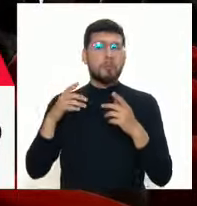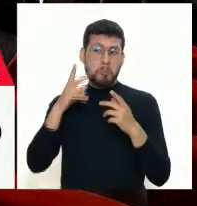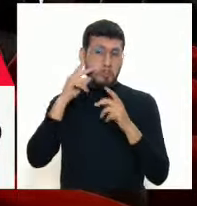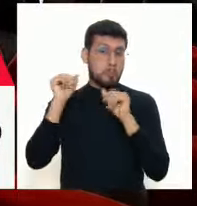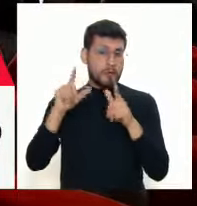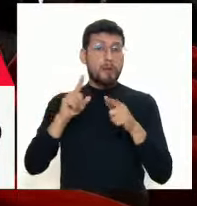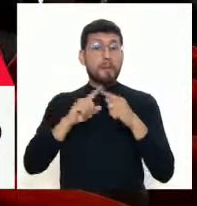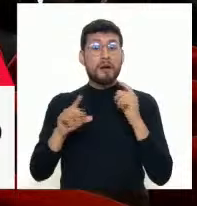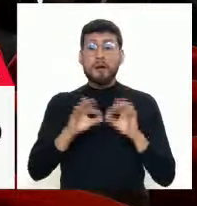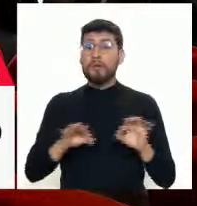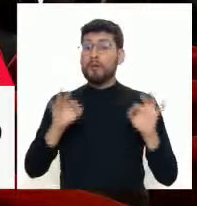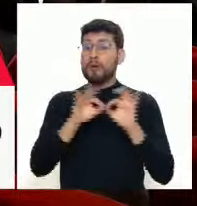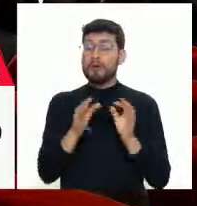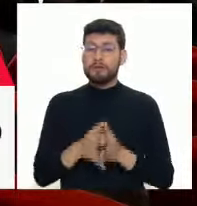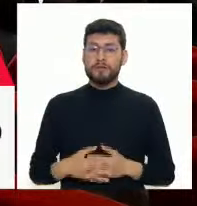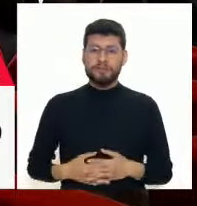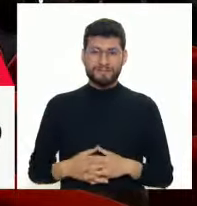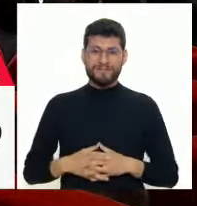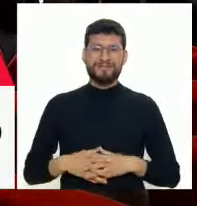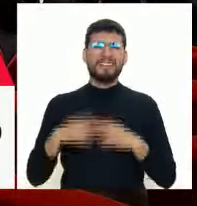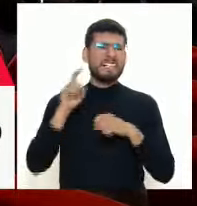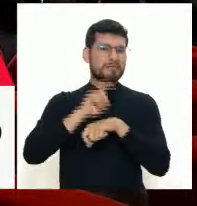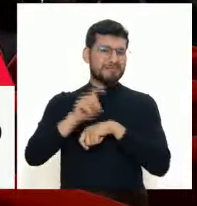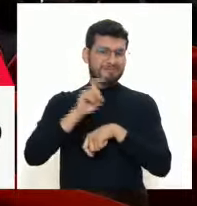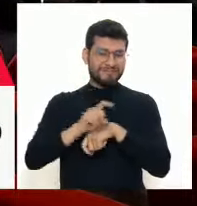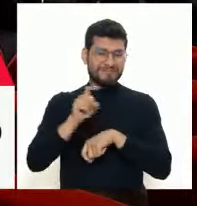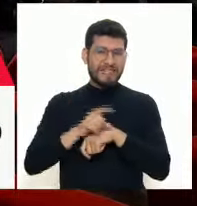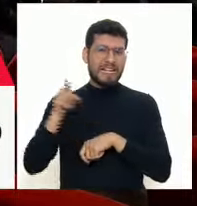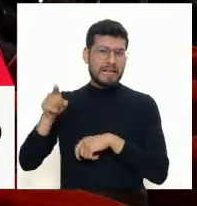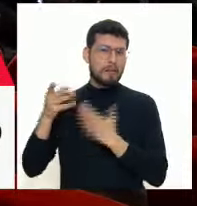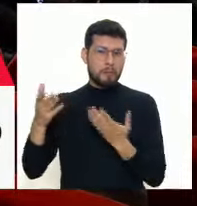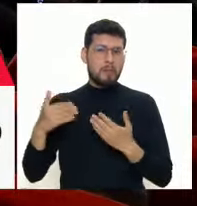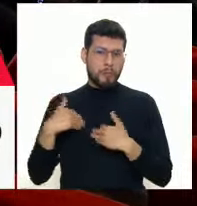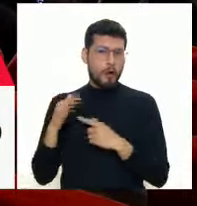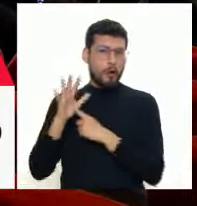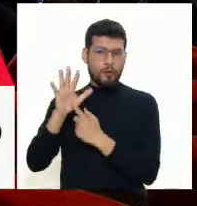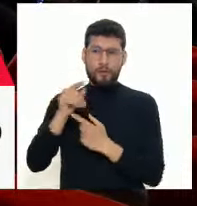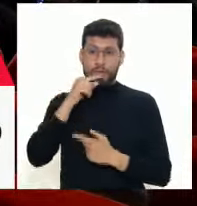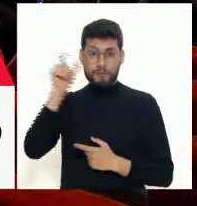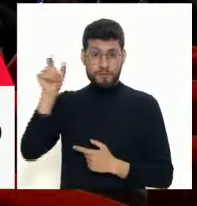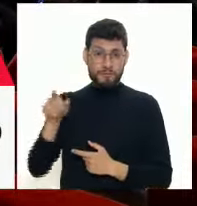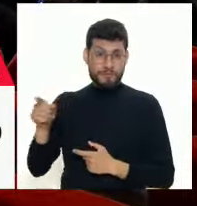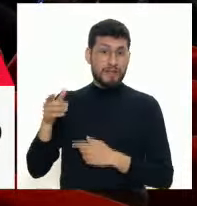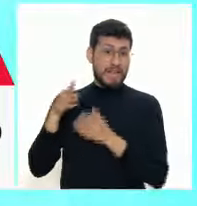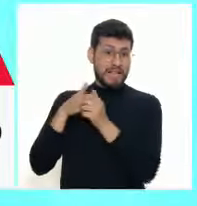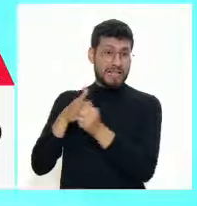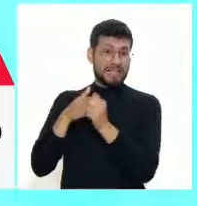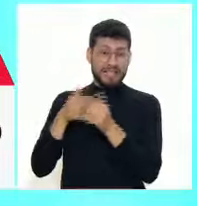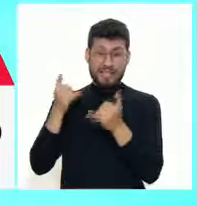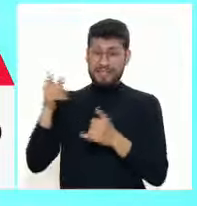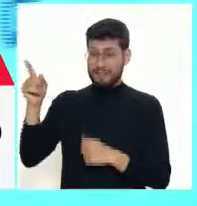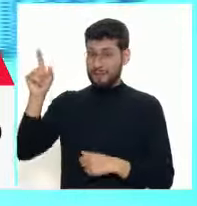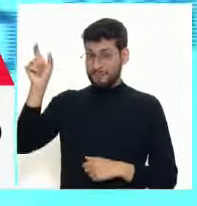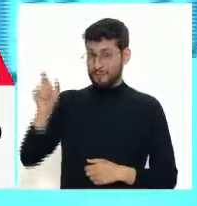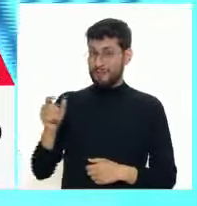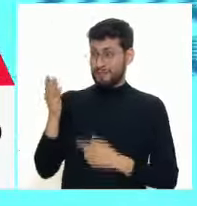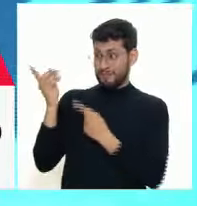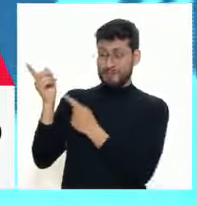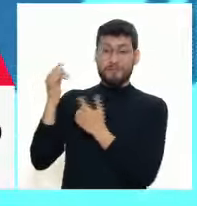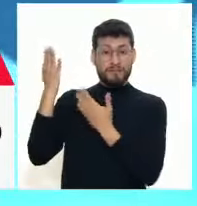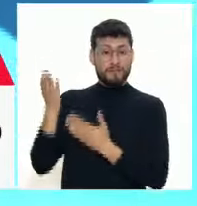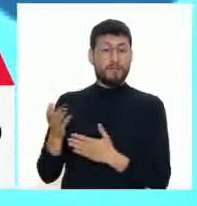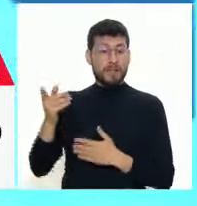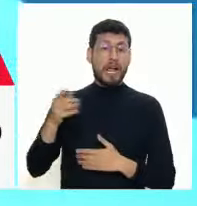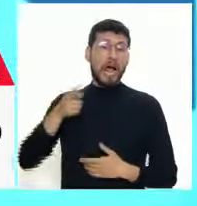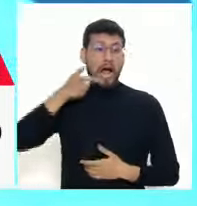todo de la enseñanza que nos va a dar esta joven, quien está en estos momentos